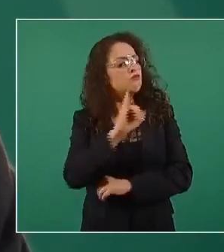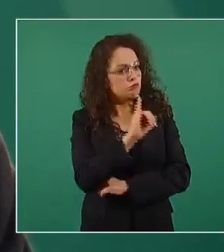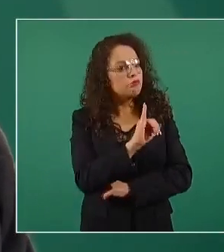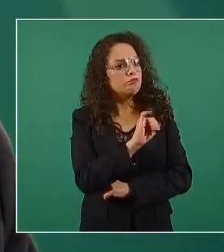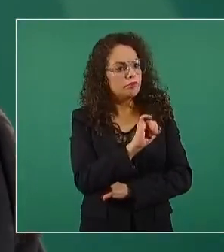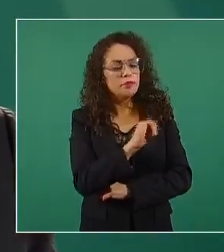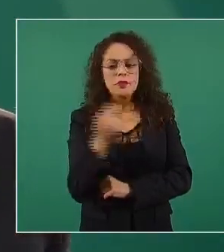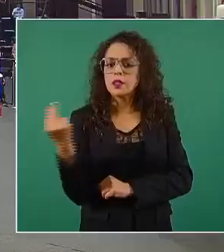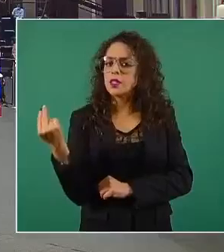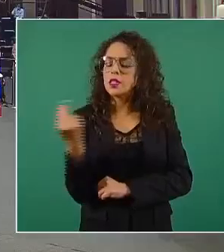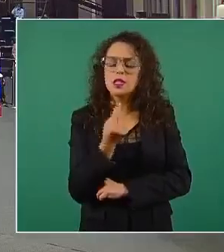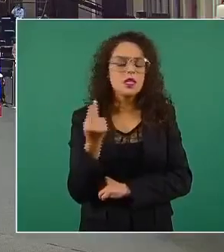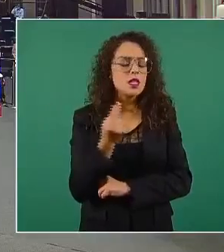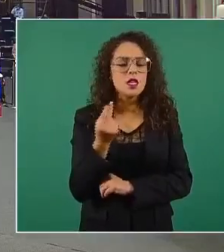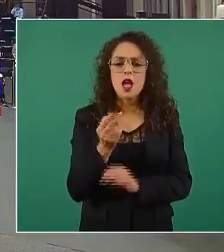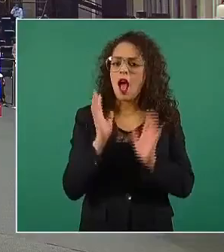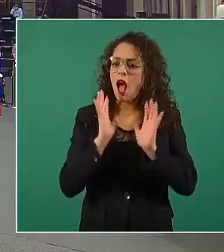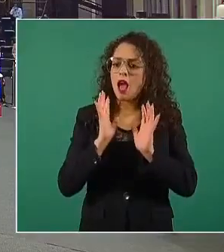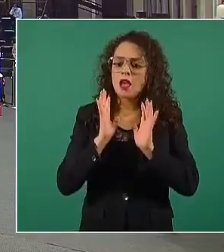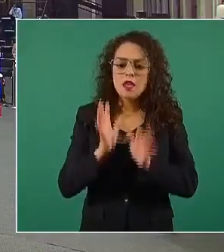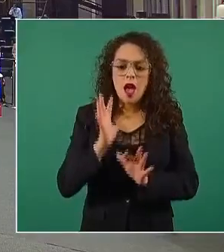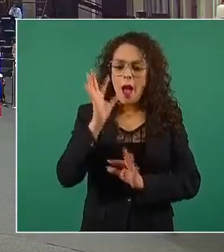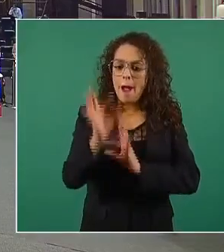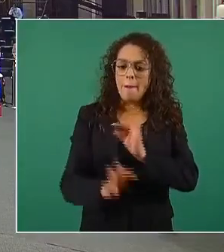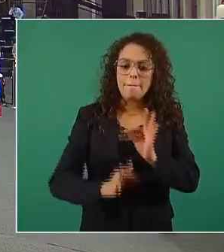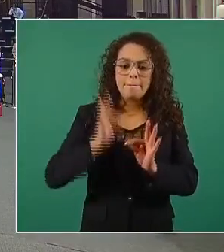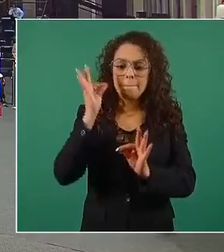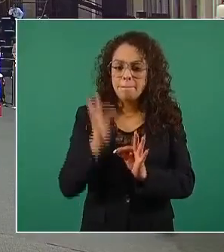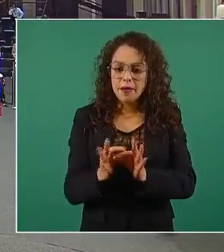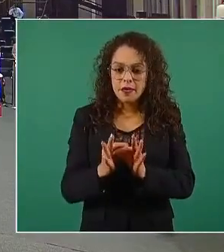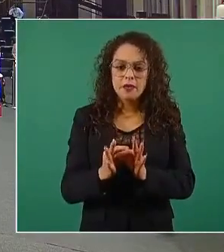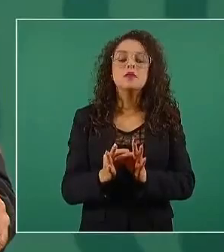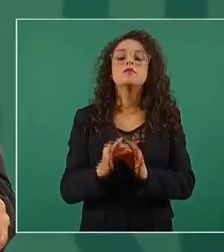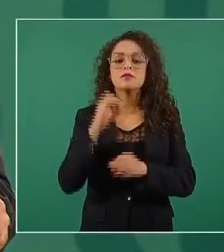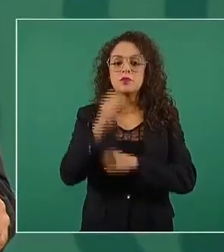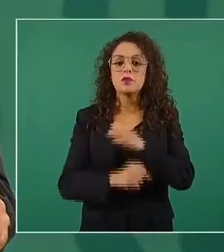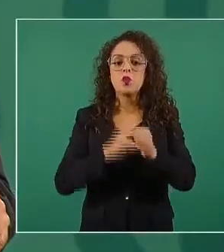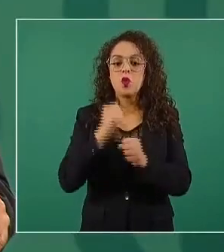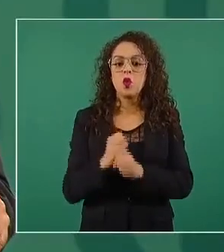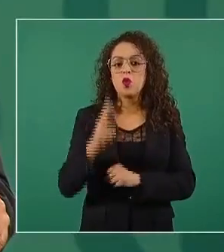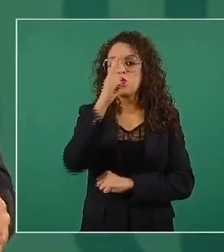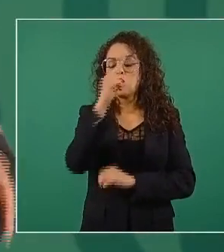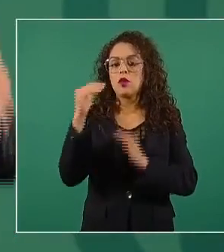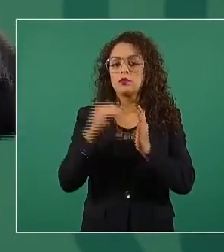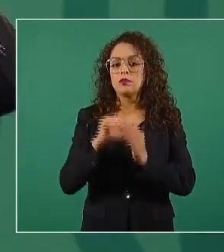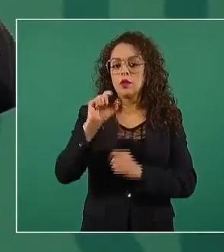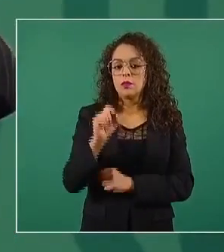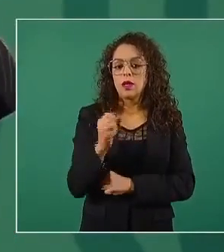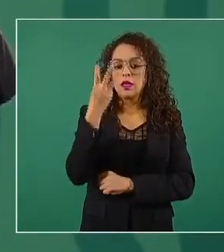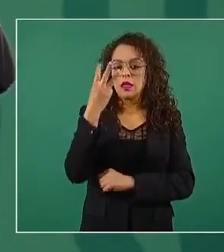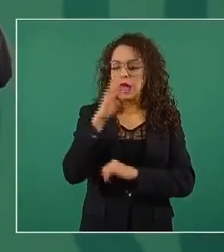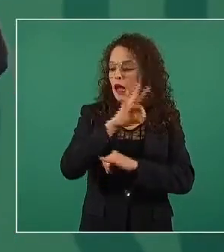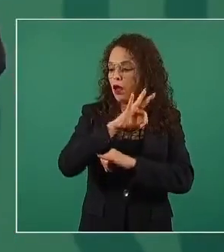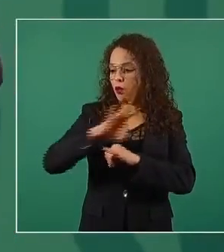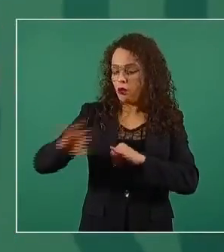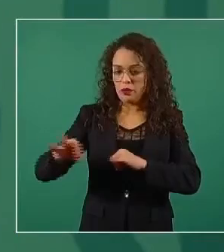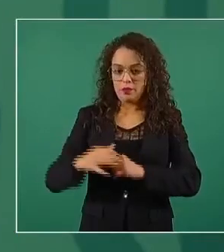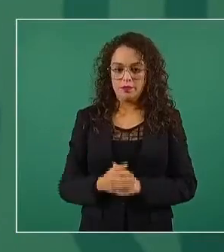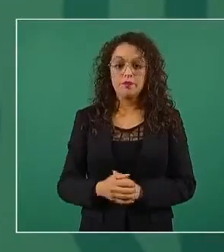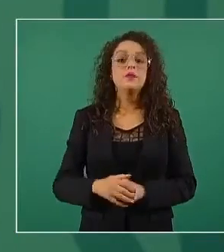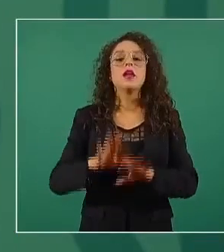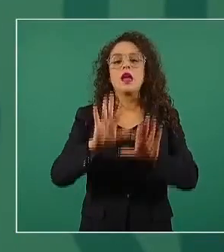terminar todo a finales del 23. Y justamente en ese tema, presidente… Nada más déjame terminar